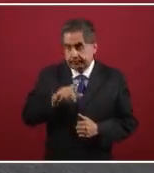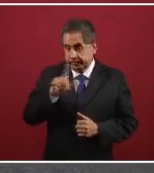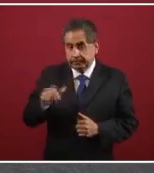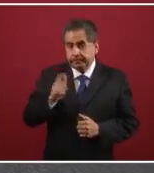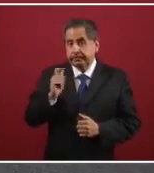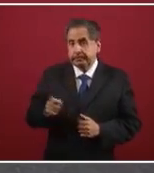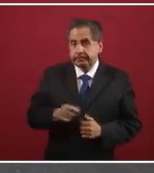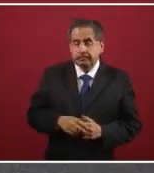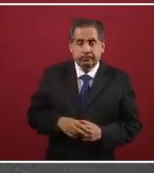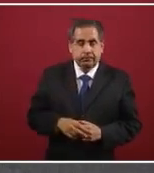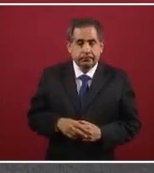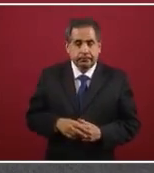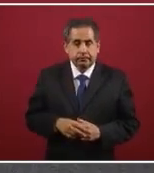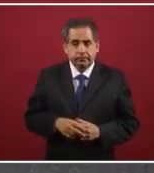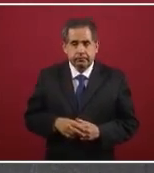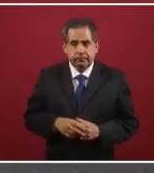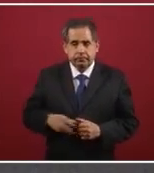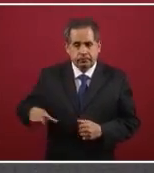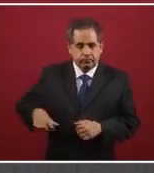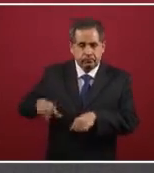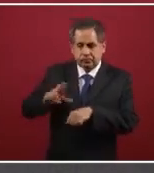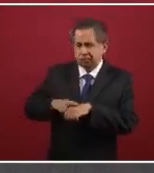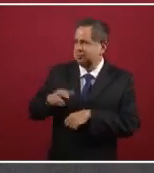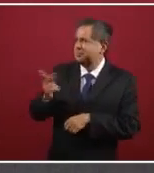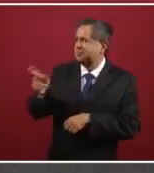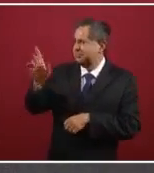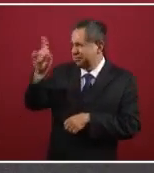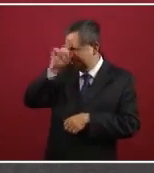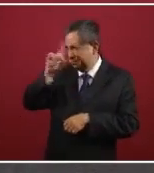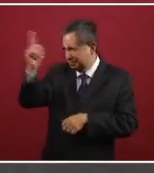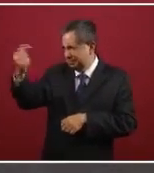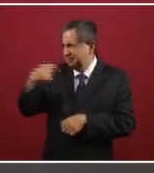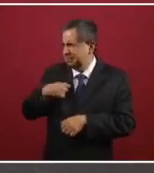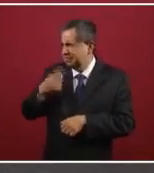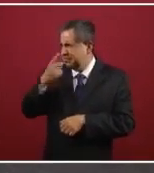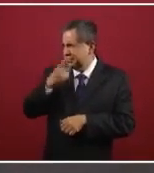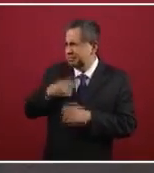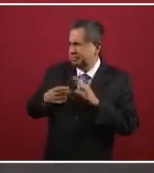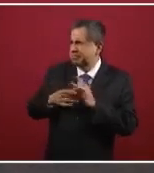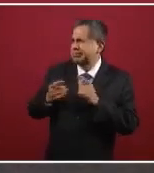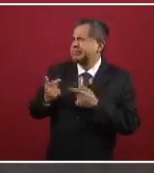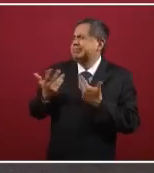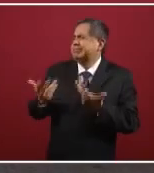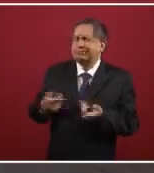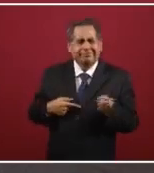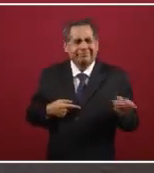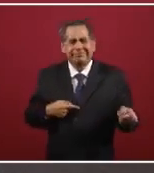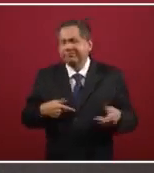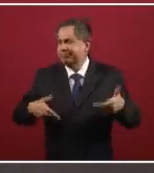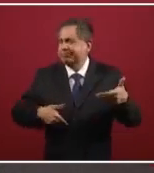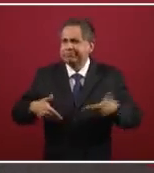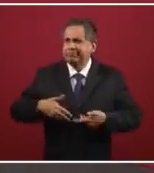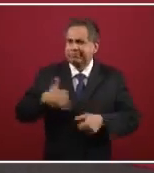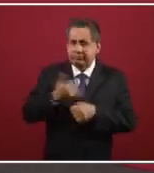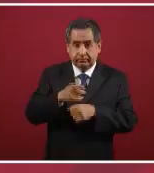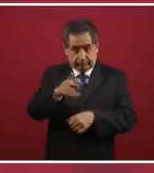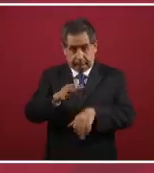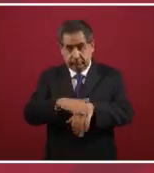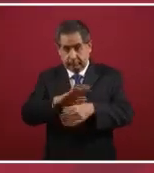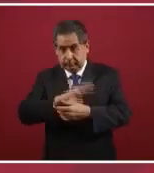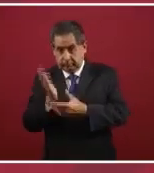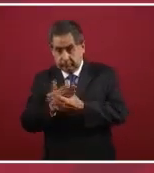y le pide un consejo a Porfirio. Todo eso está en el archivo. Por eso